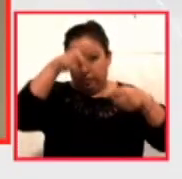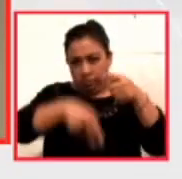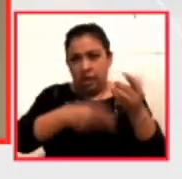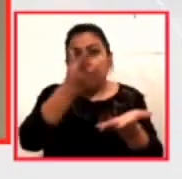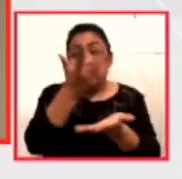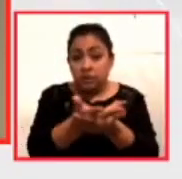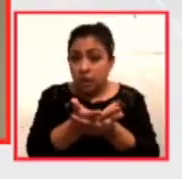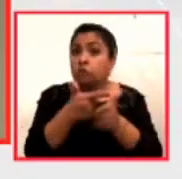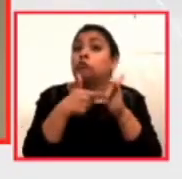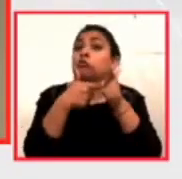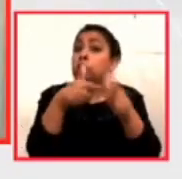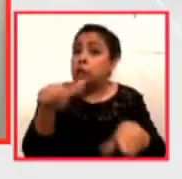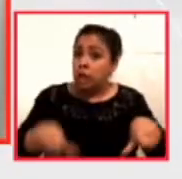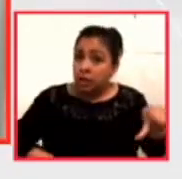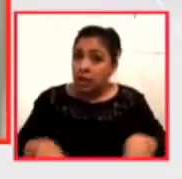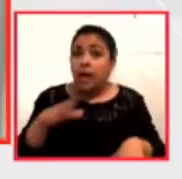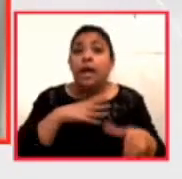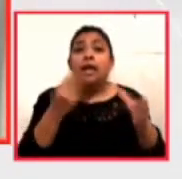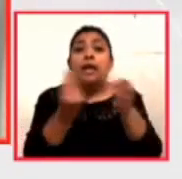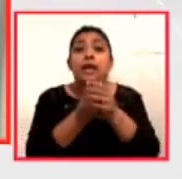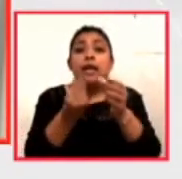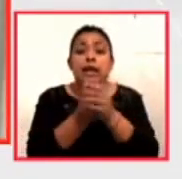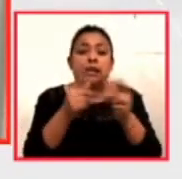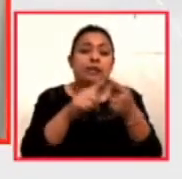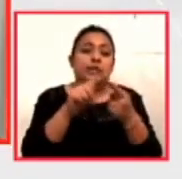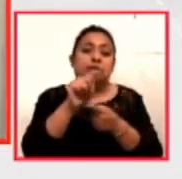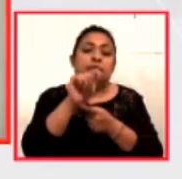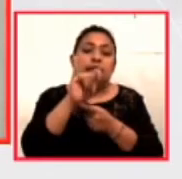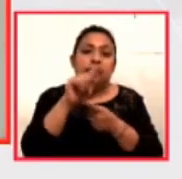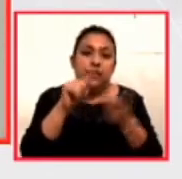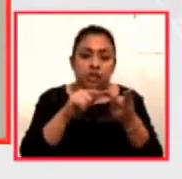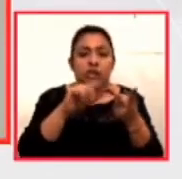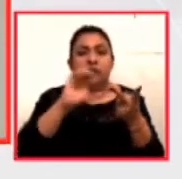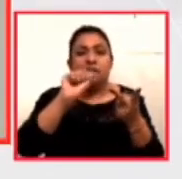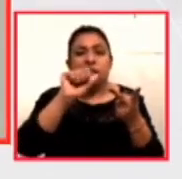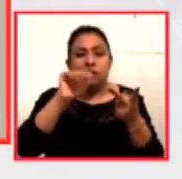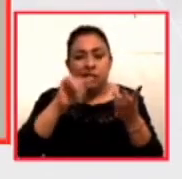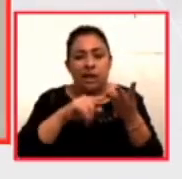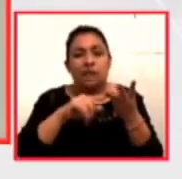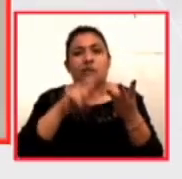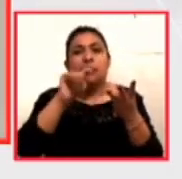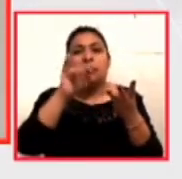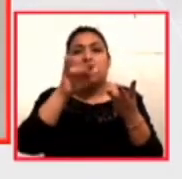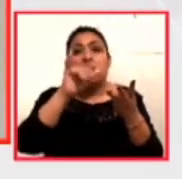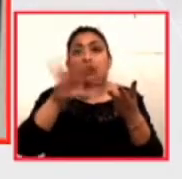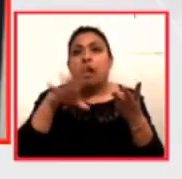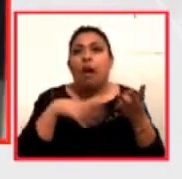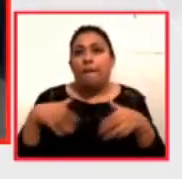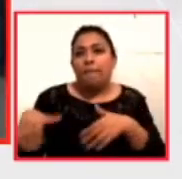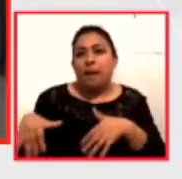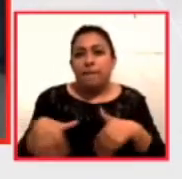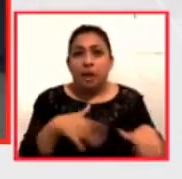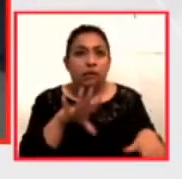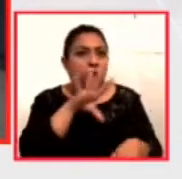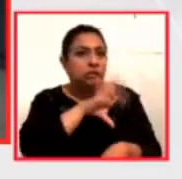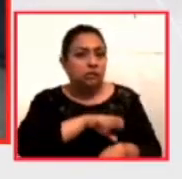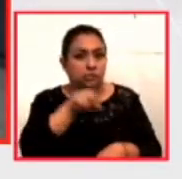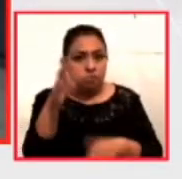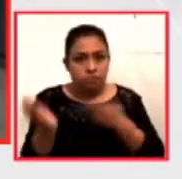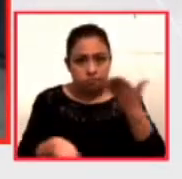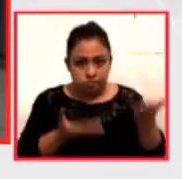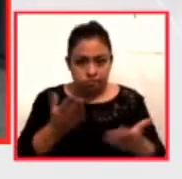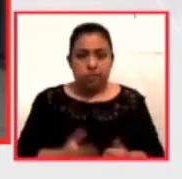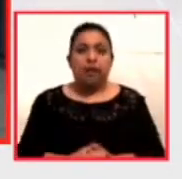se reanudaron con clases de tai chi, salsa y hasta ori tai ti, el baile tahitiano por excelencia.